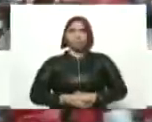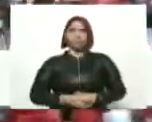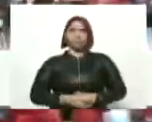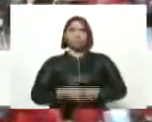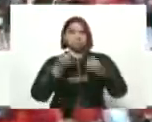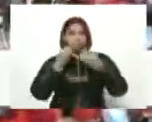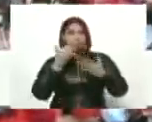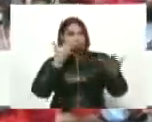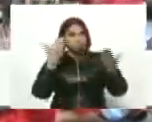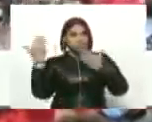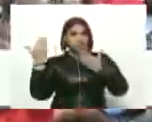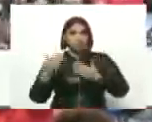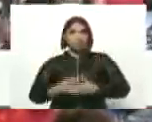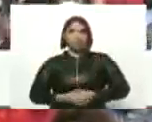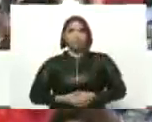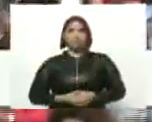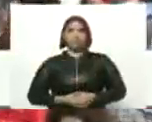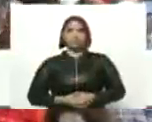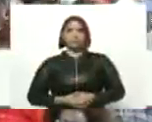Qué bueno, ¿eh?